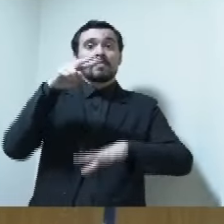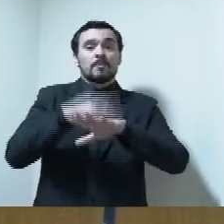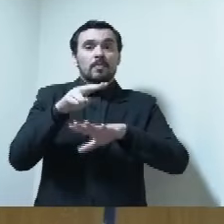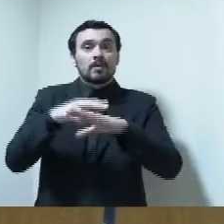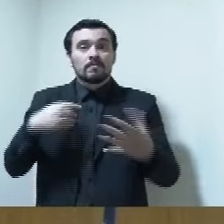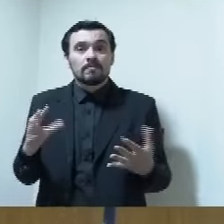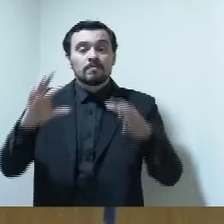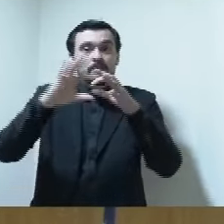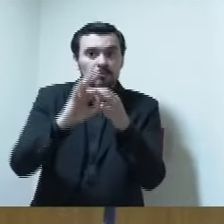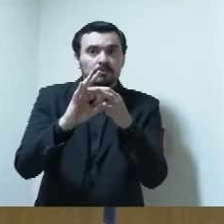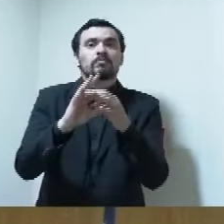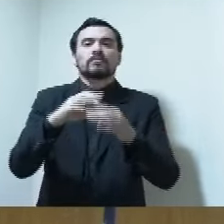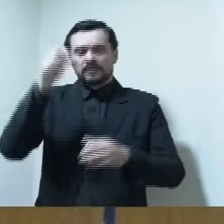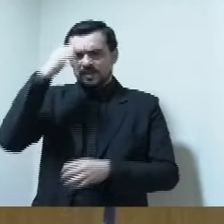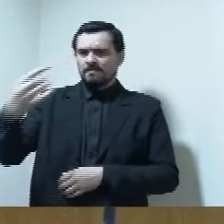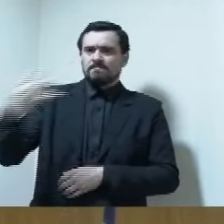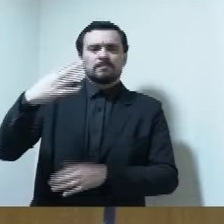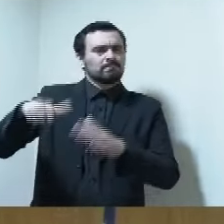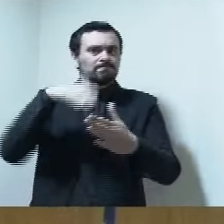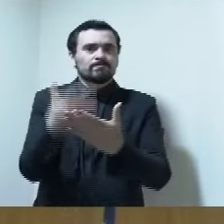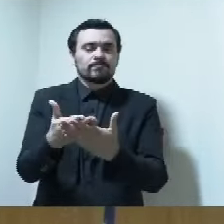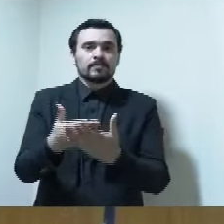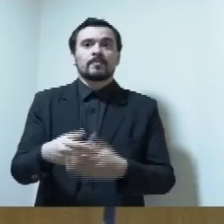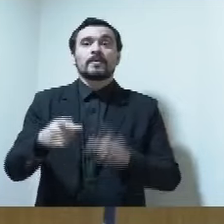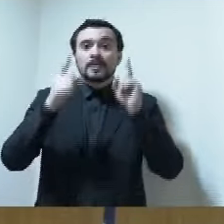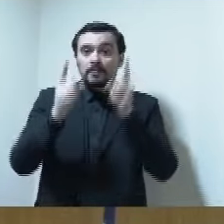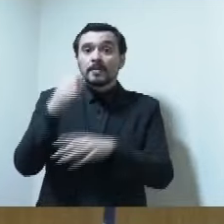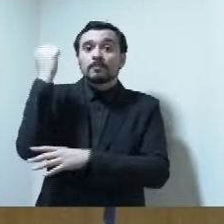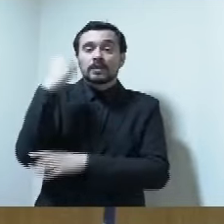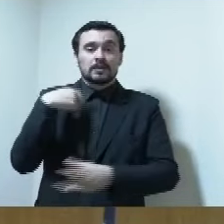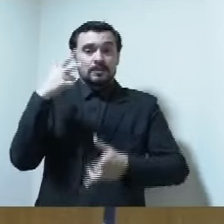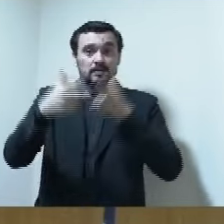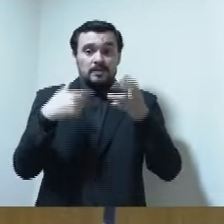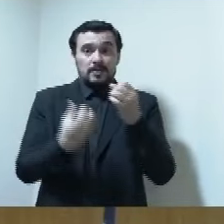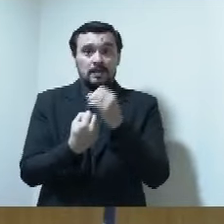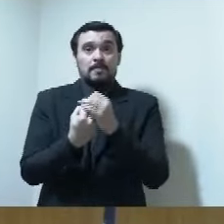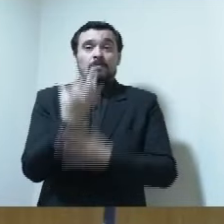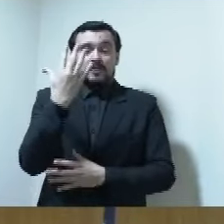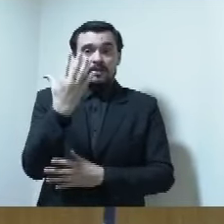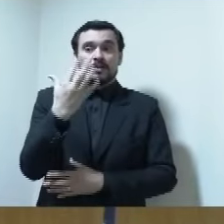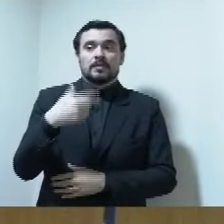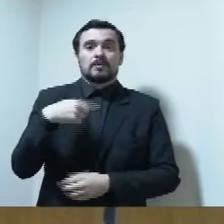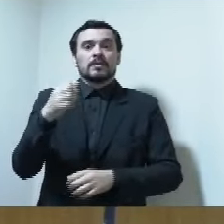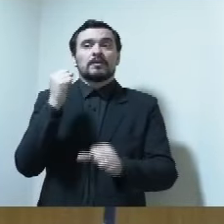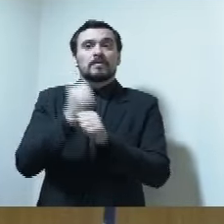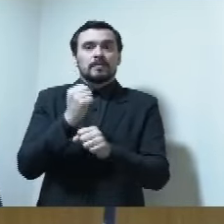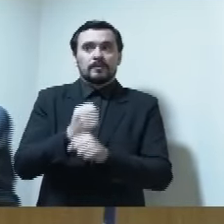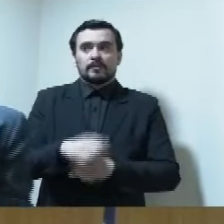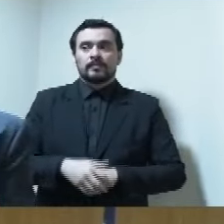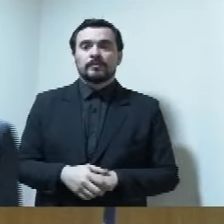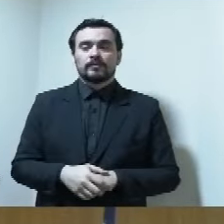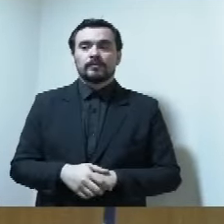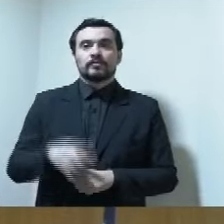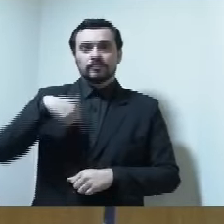unimos, somos invencibles. Debo destacar por ello, desde el inicio, el extraordinario apoyo que hemos